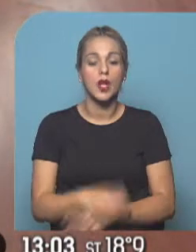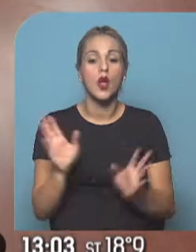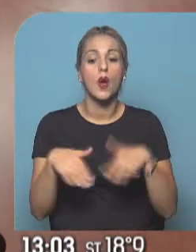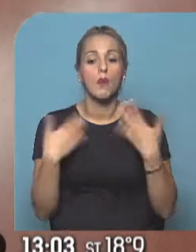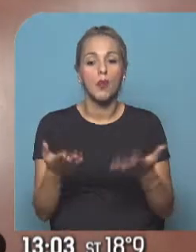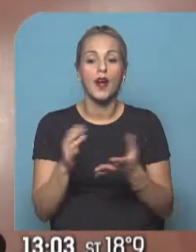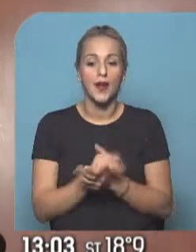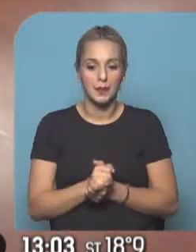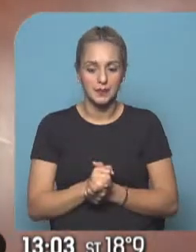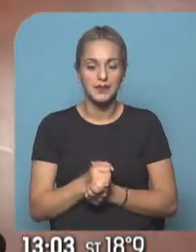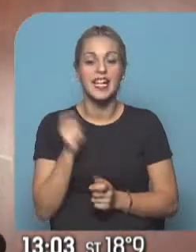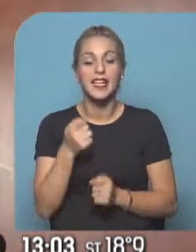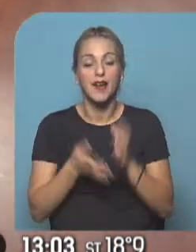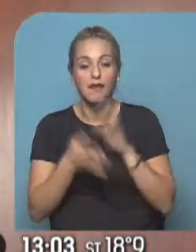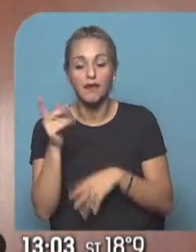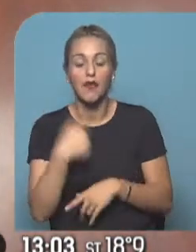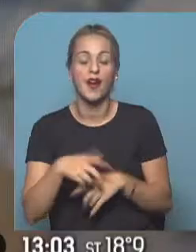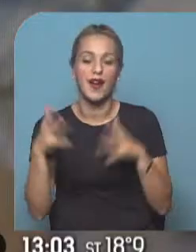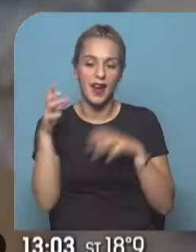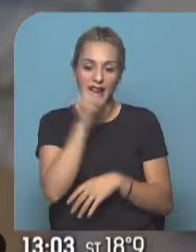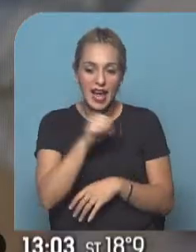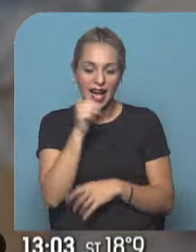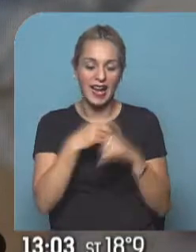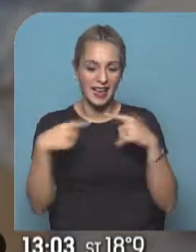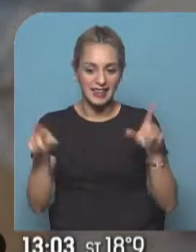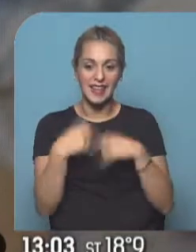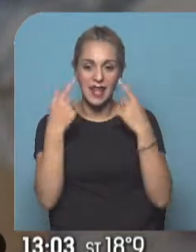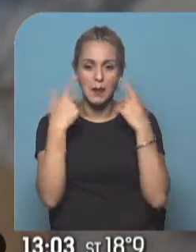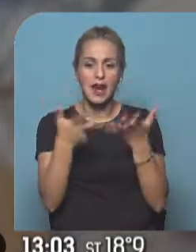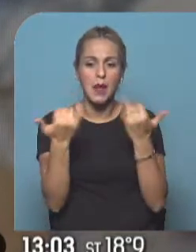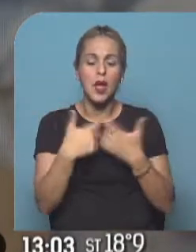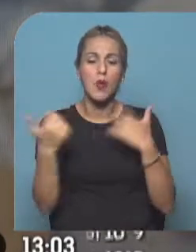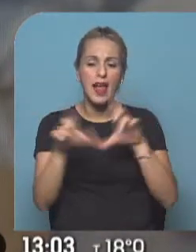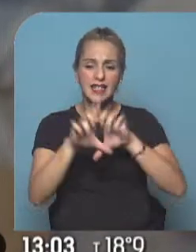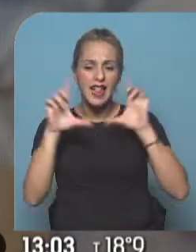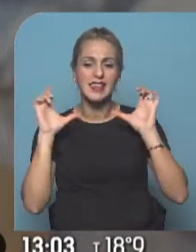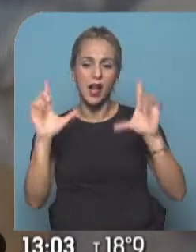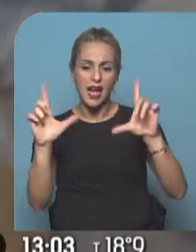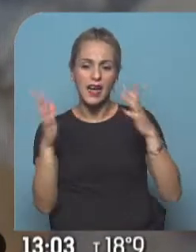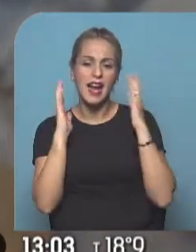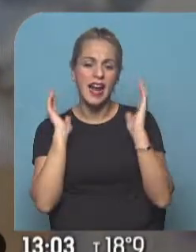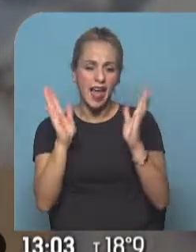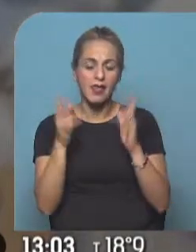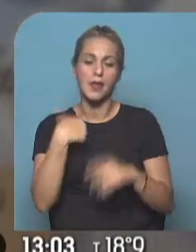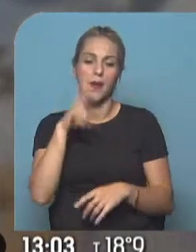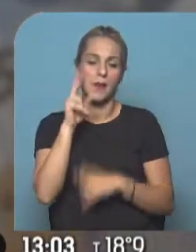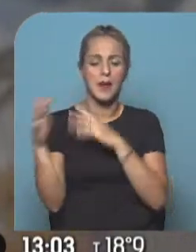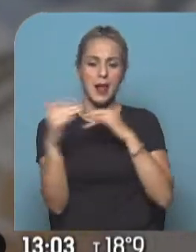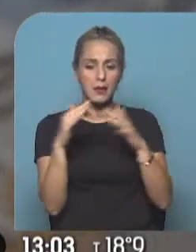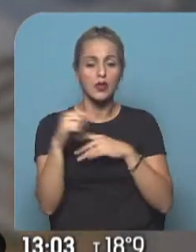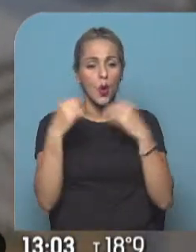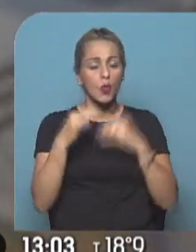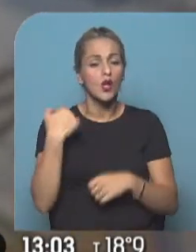Bueno, los que fueron al recital, estábamos viendo, los que fueron al recital de YouTube, una pantalla enorme para ver. Estaba pensando justo a qué hora